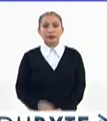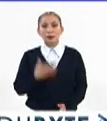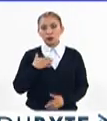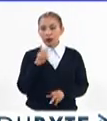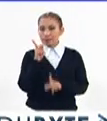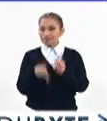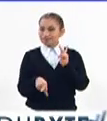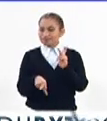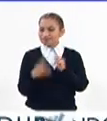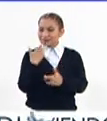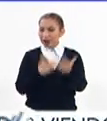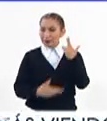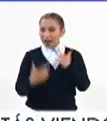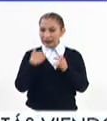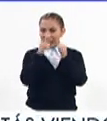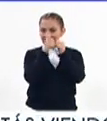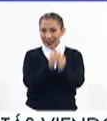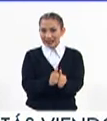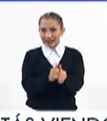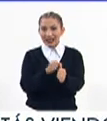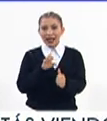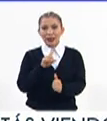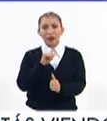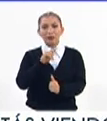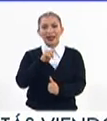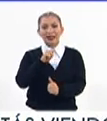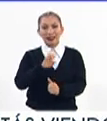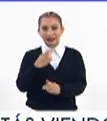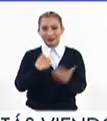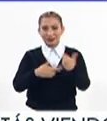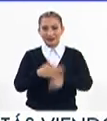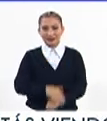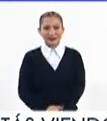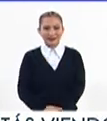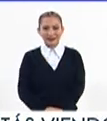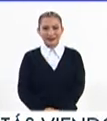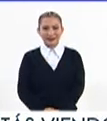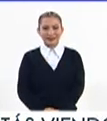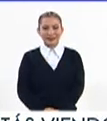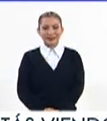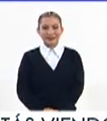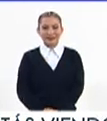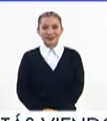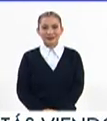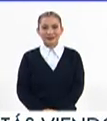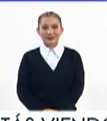Bueno, vamos a una pausa y regresamos. No se vaya, esto es EduByte. Volvemos.